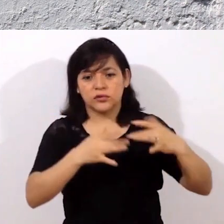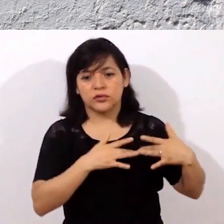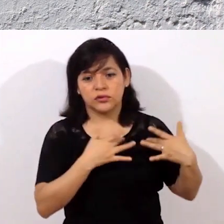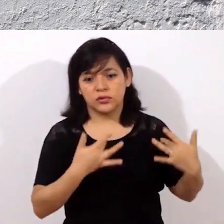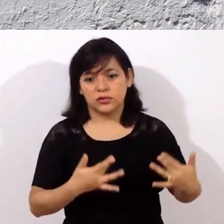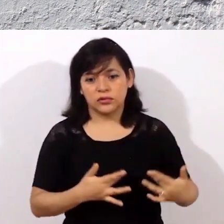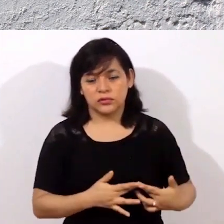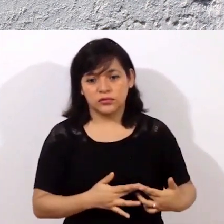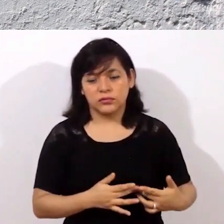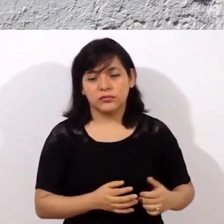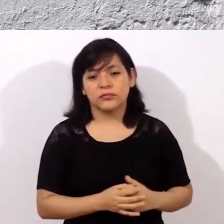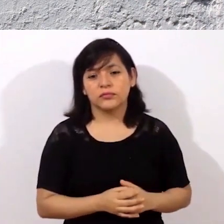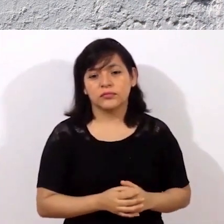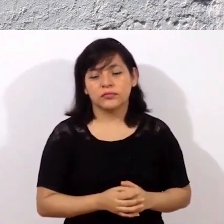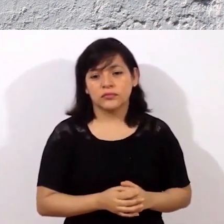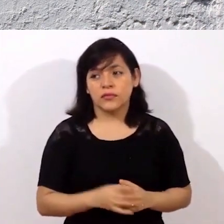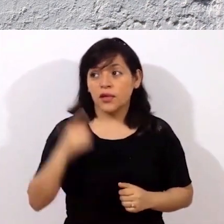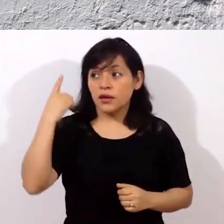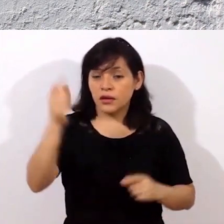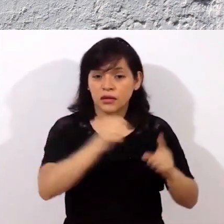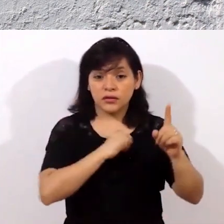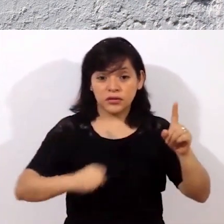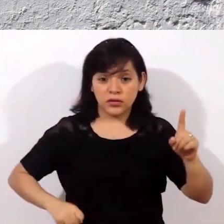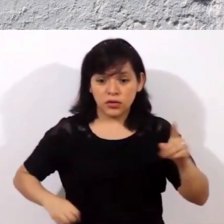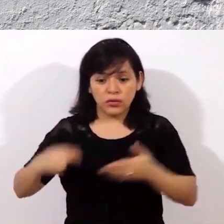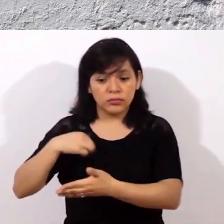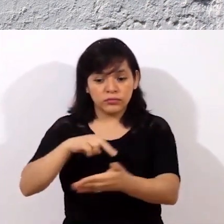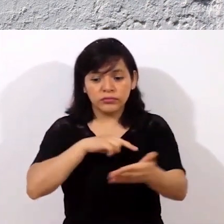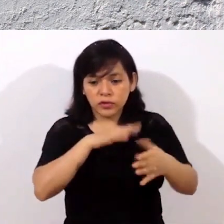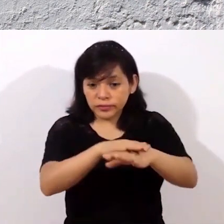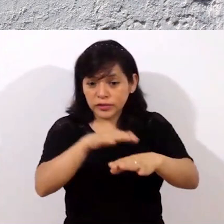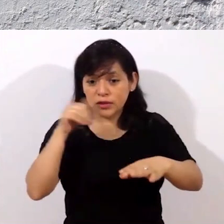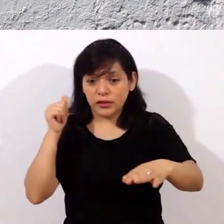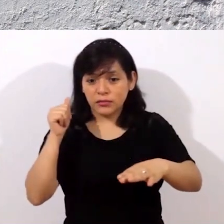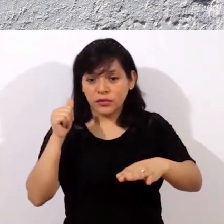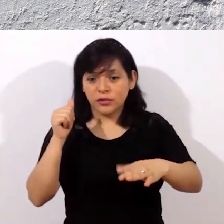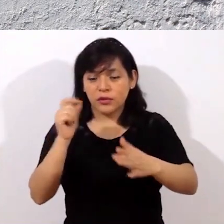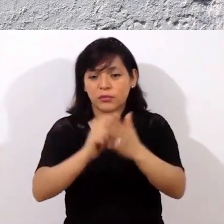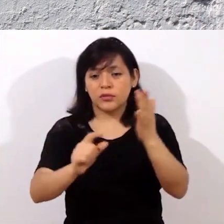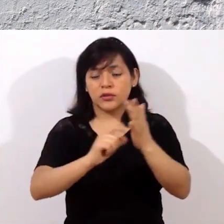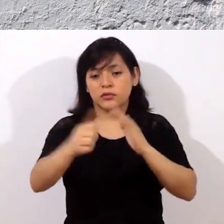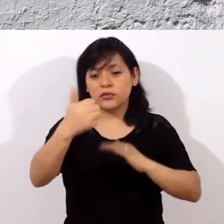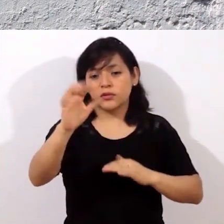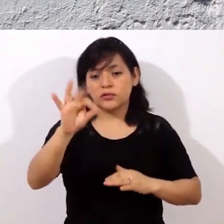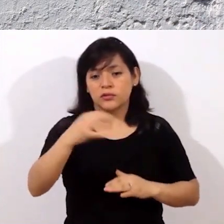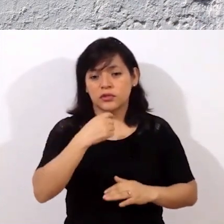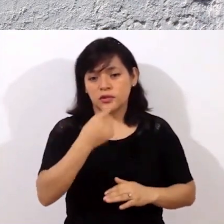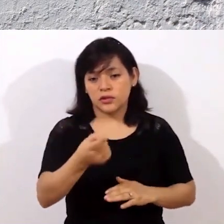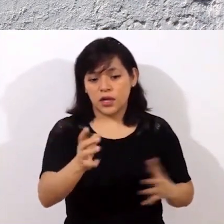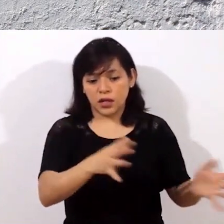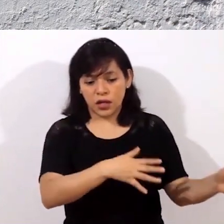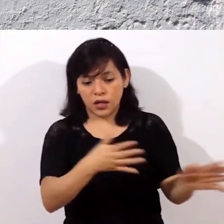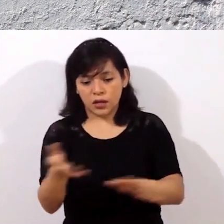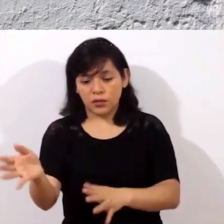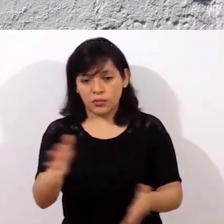El Señor nos hace un llamado. Y el versículo 19 termina diciendo: el viento los ató en sus alas, y de